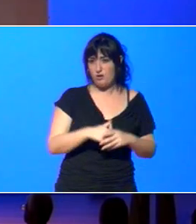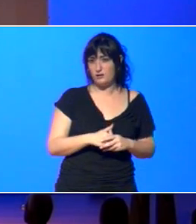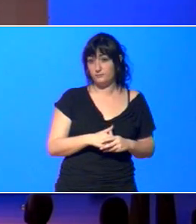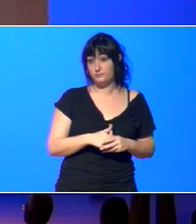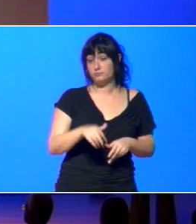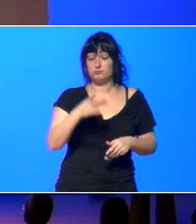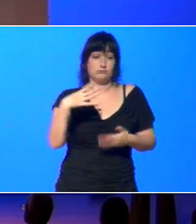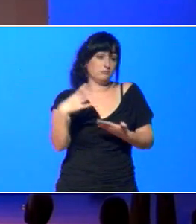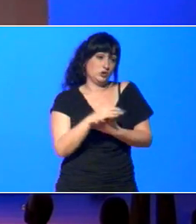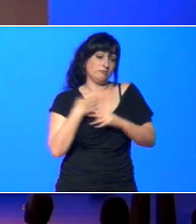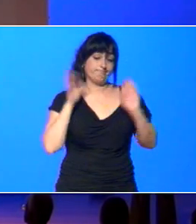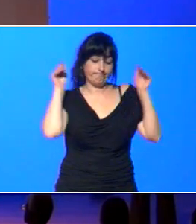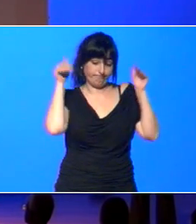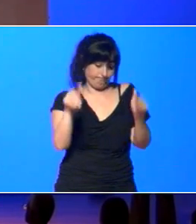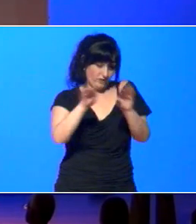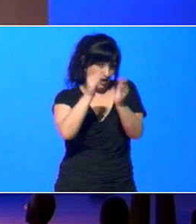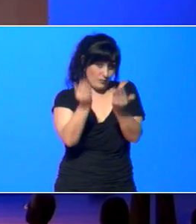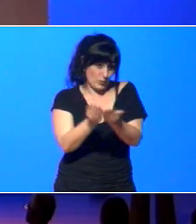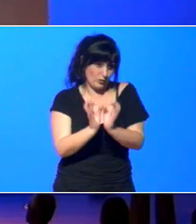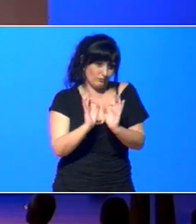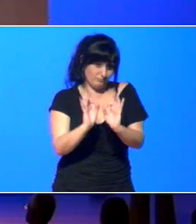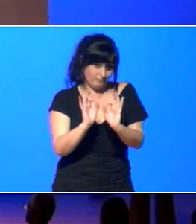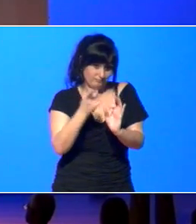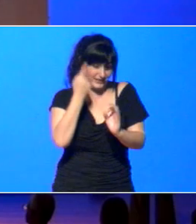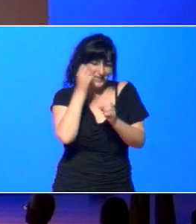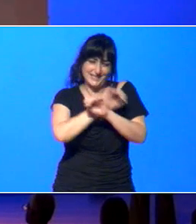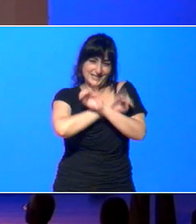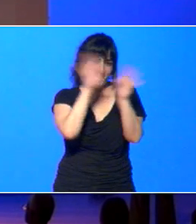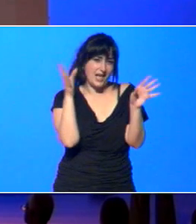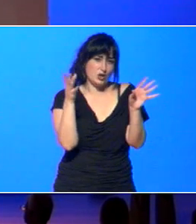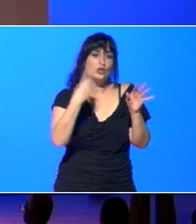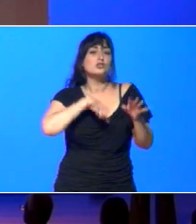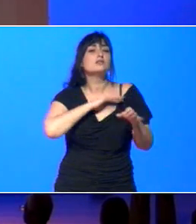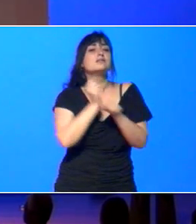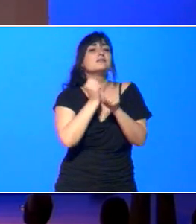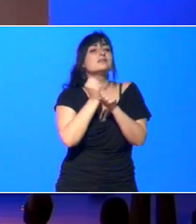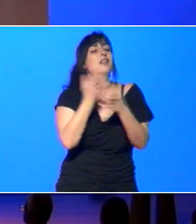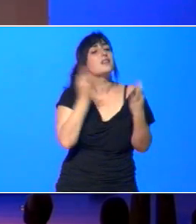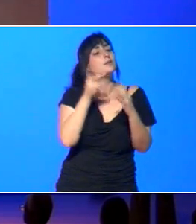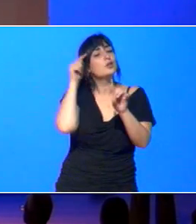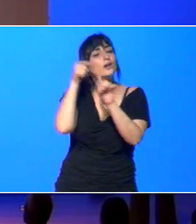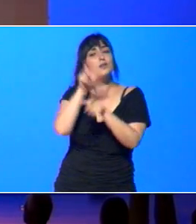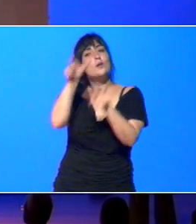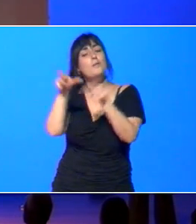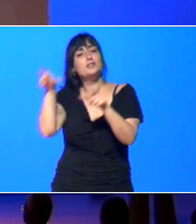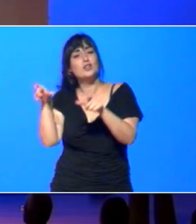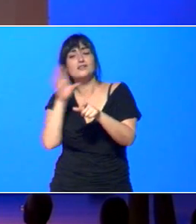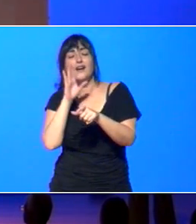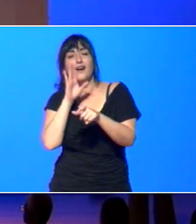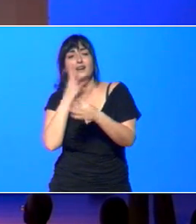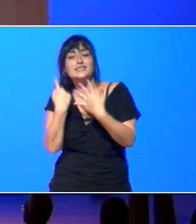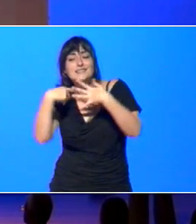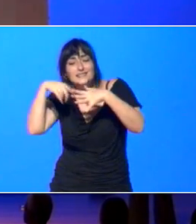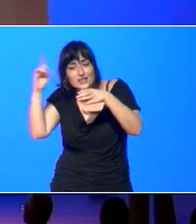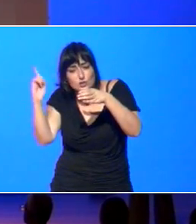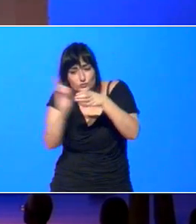dedicamos a este mundo tenemos muy claro que hemos de trabajar por la inclusión de estas personas, pero es verdad que cuando